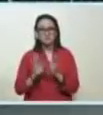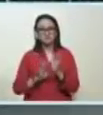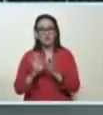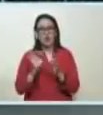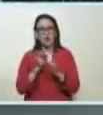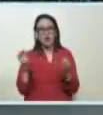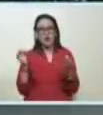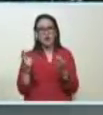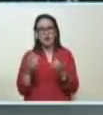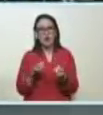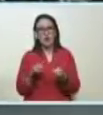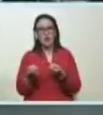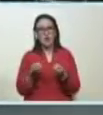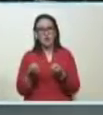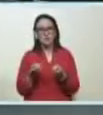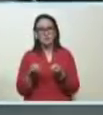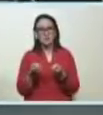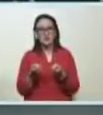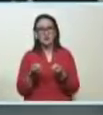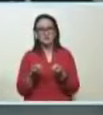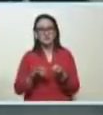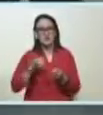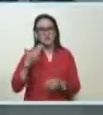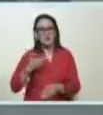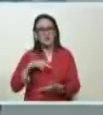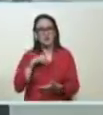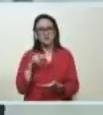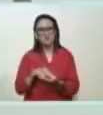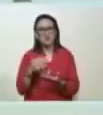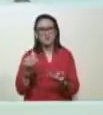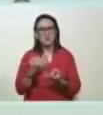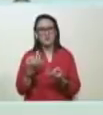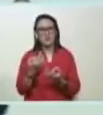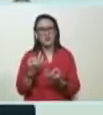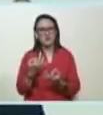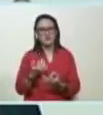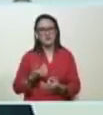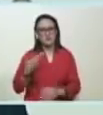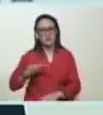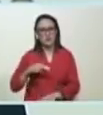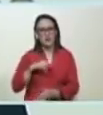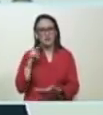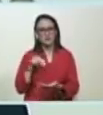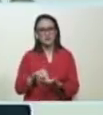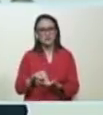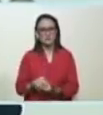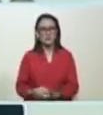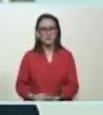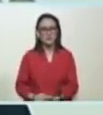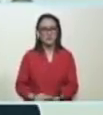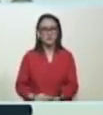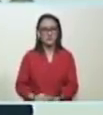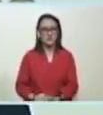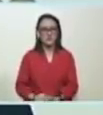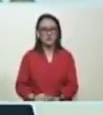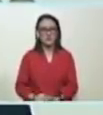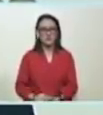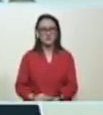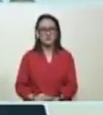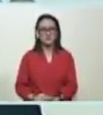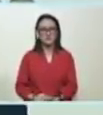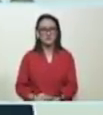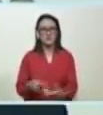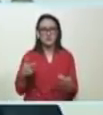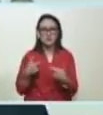económica, que es la gran prioridad nacional, la verdadera prioridad nacional, por encima del dimes y direte diario,